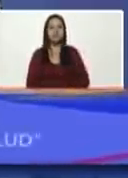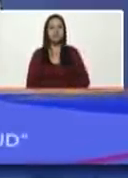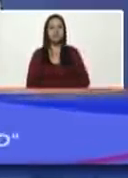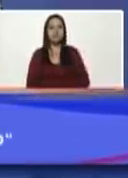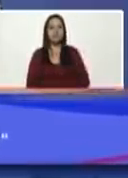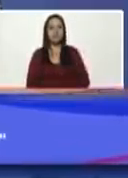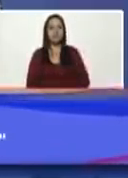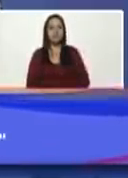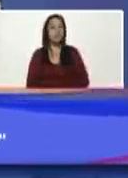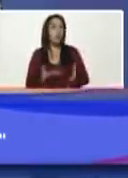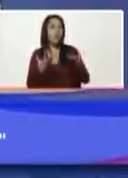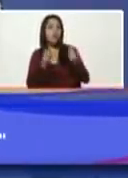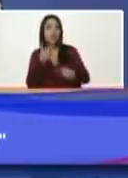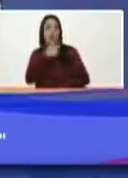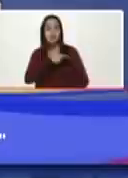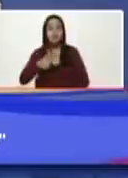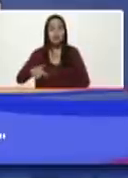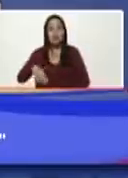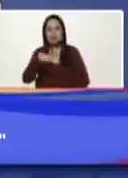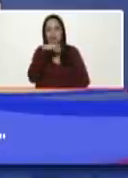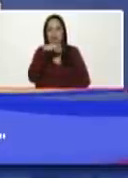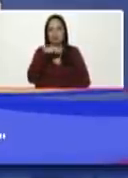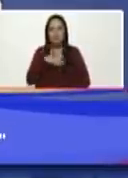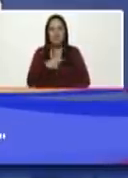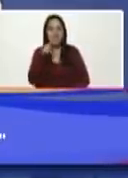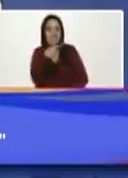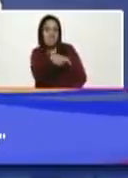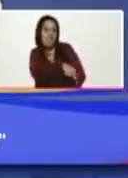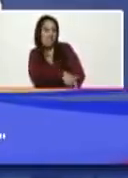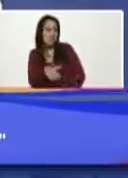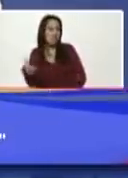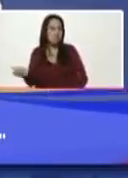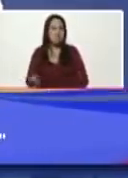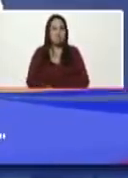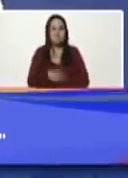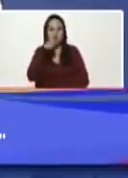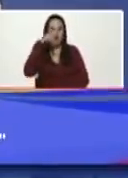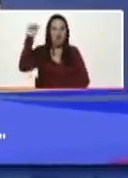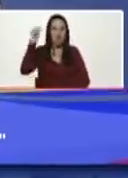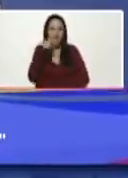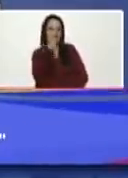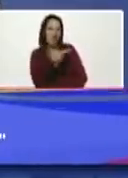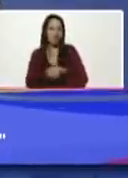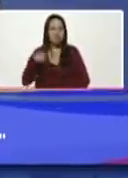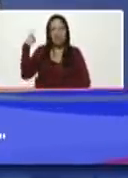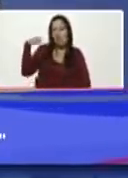Porque hay mucho amargado que se cree, mira Maduro lo que dijo, está